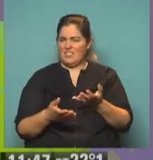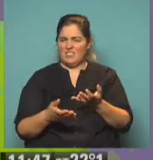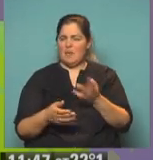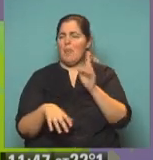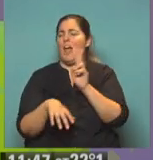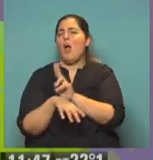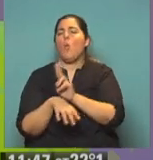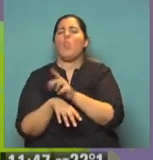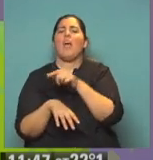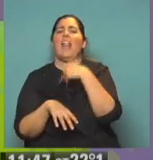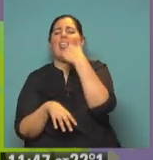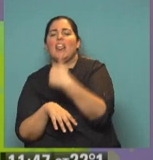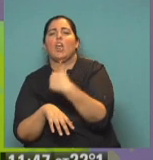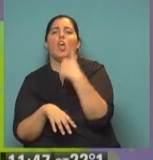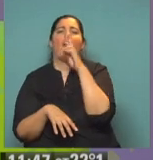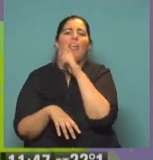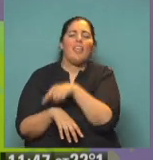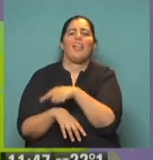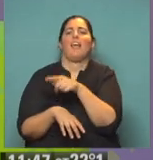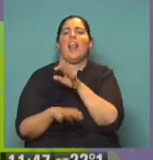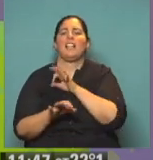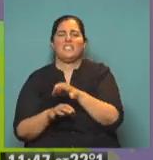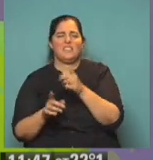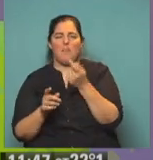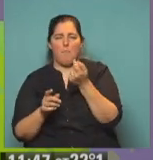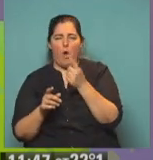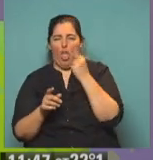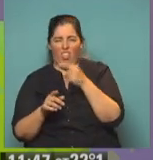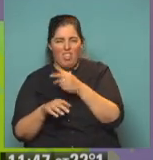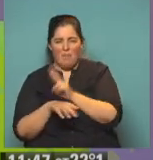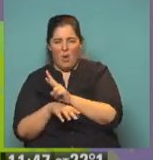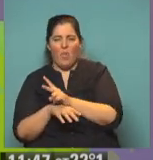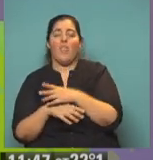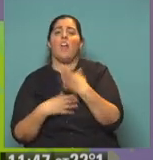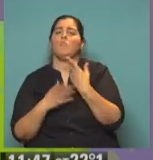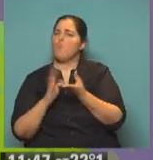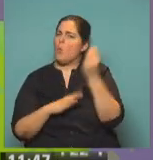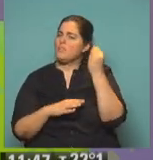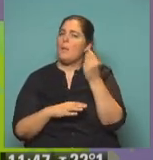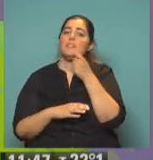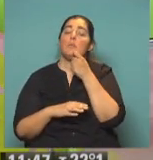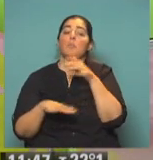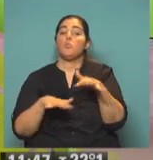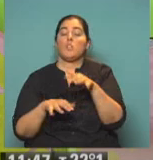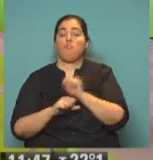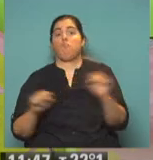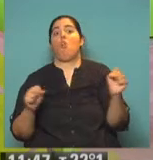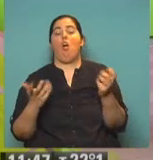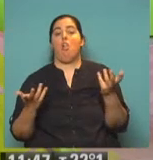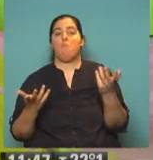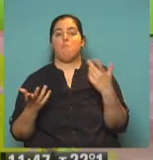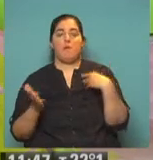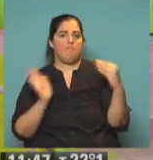cubrir una enfermedad de un hijo, de una hija, o en muchos casos, si hay algún hecho imprevisto, no